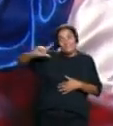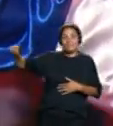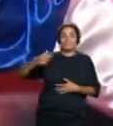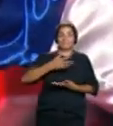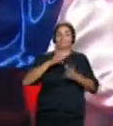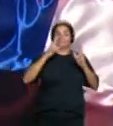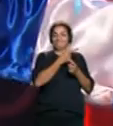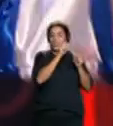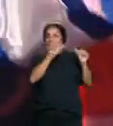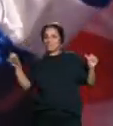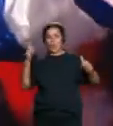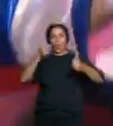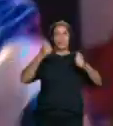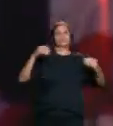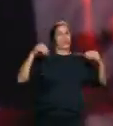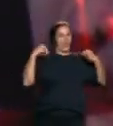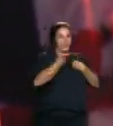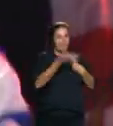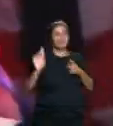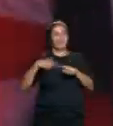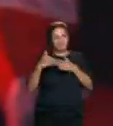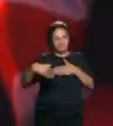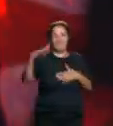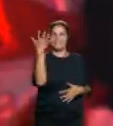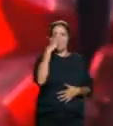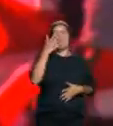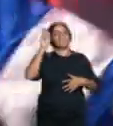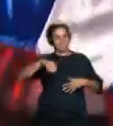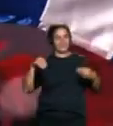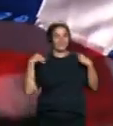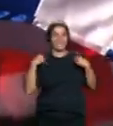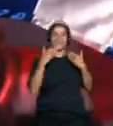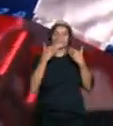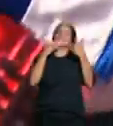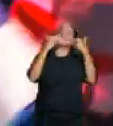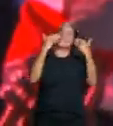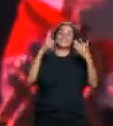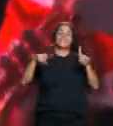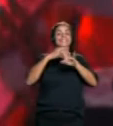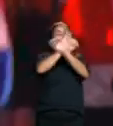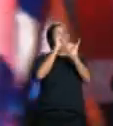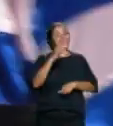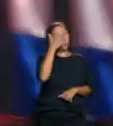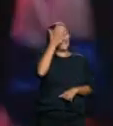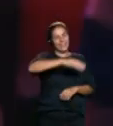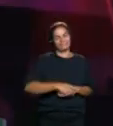toda la semana del concurso, de lo que queda de carnavales. Gracias de corazón y feliz carnaval.